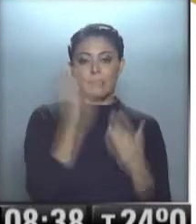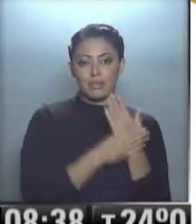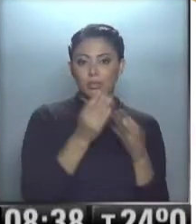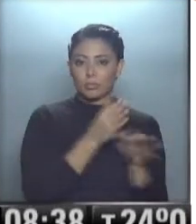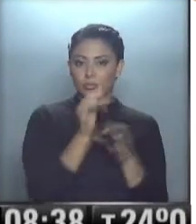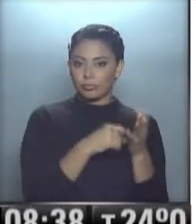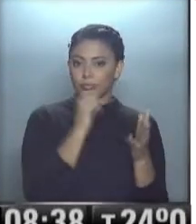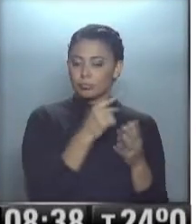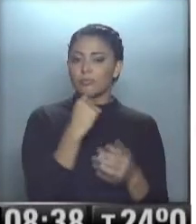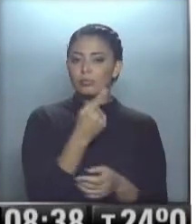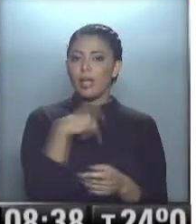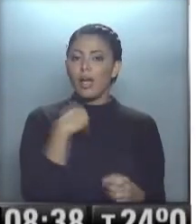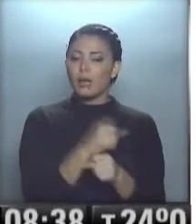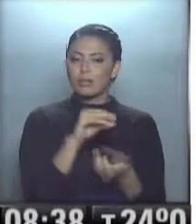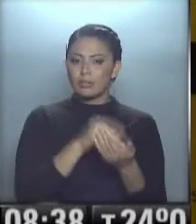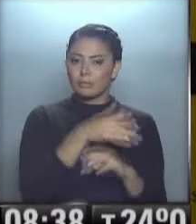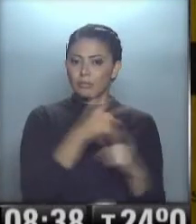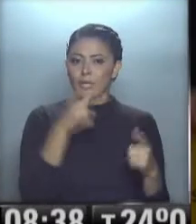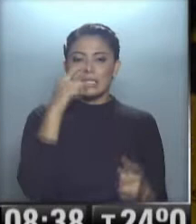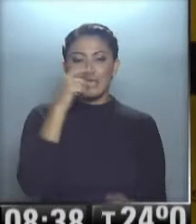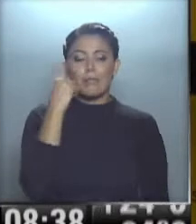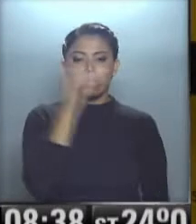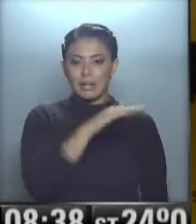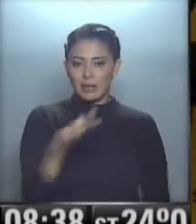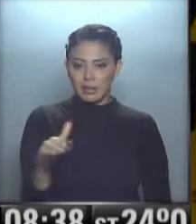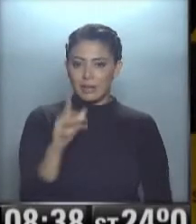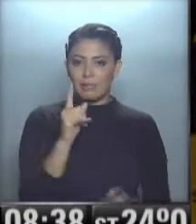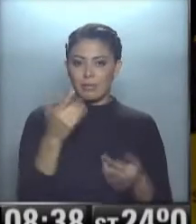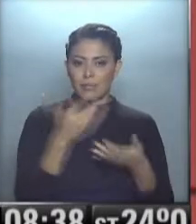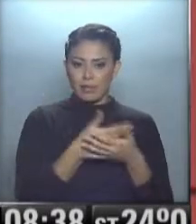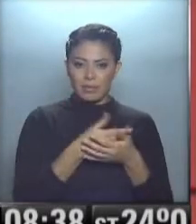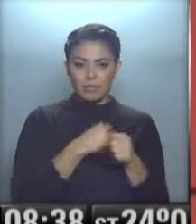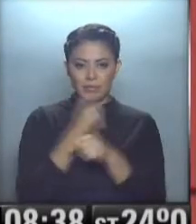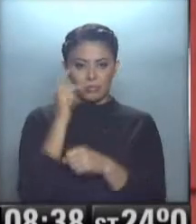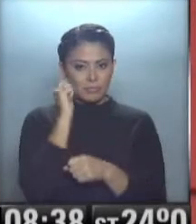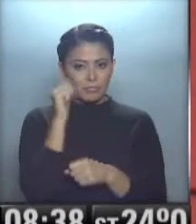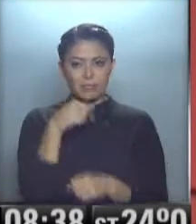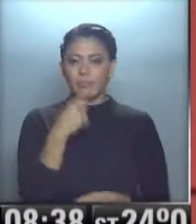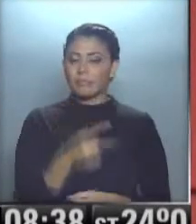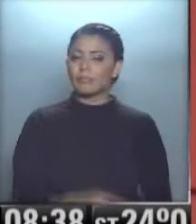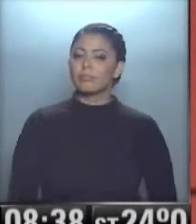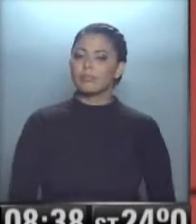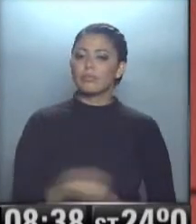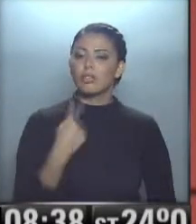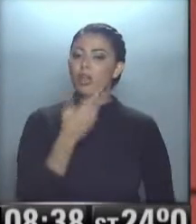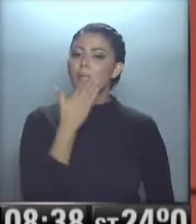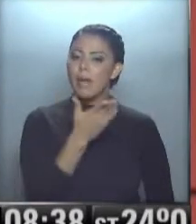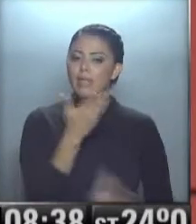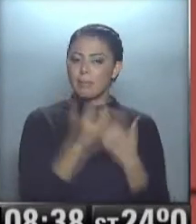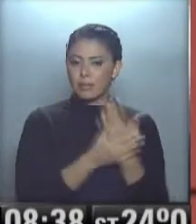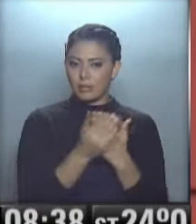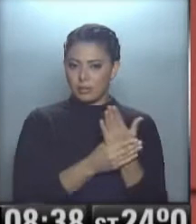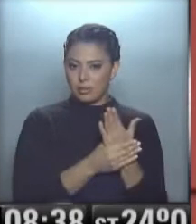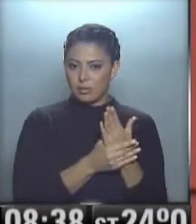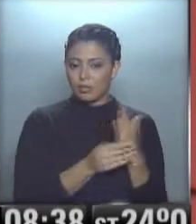había admitido que no hay vacantes para más de 7.000 chicos de esa edad. Lo que nosotros le estamos pidiendo al ministro puntualmente